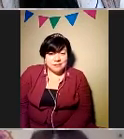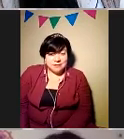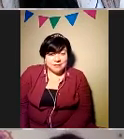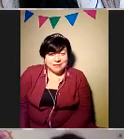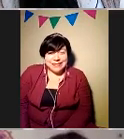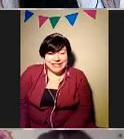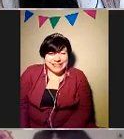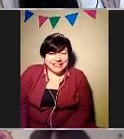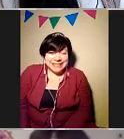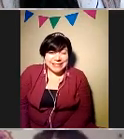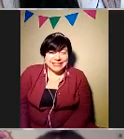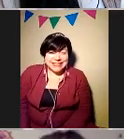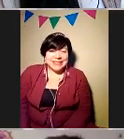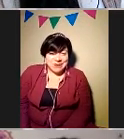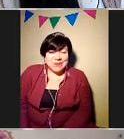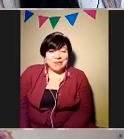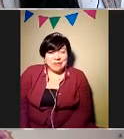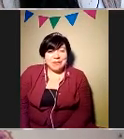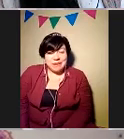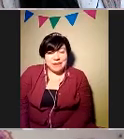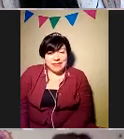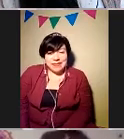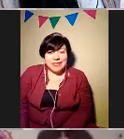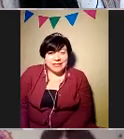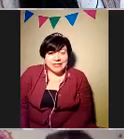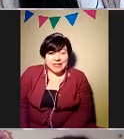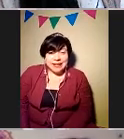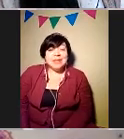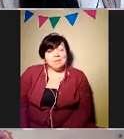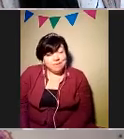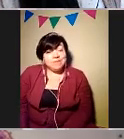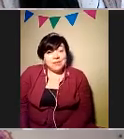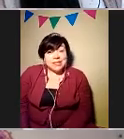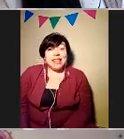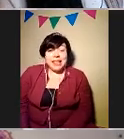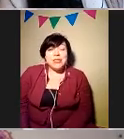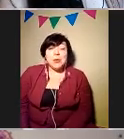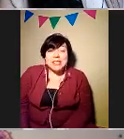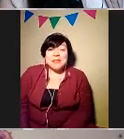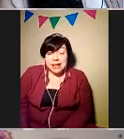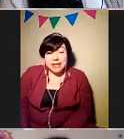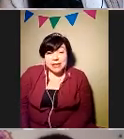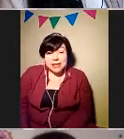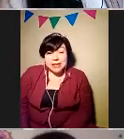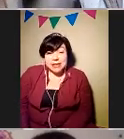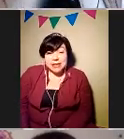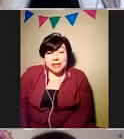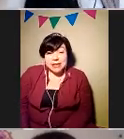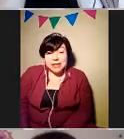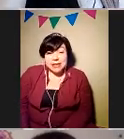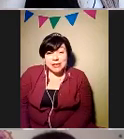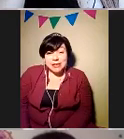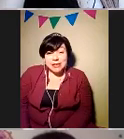me está metiendo y me he visto. Y eso no está mal. Sí, y eso no está mal.